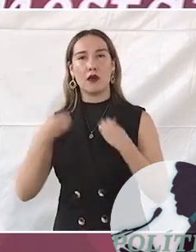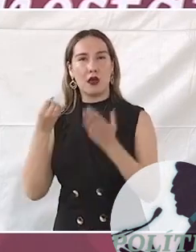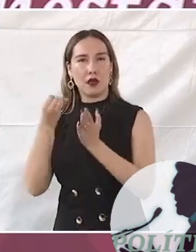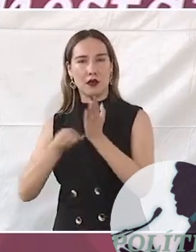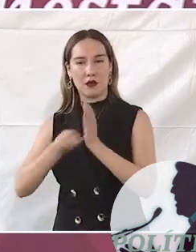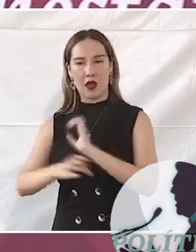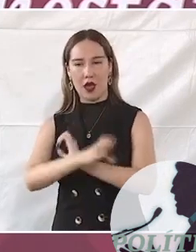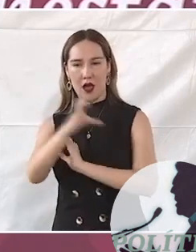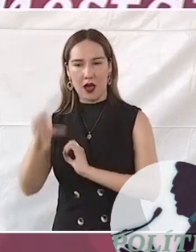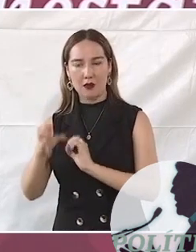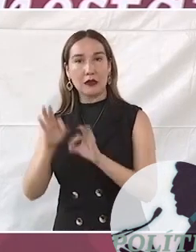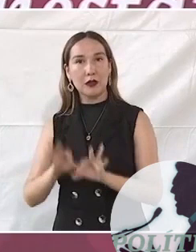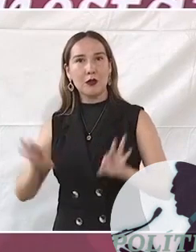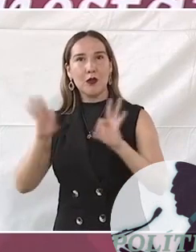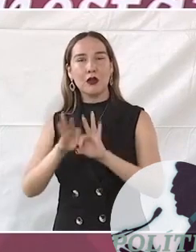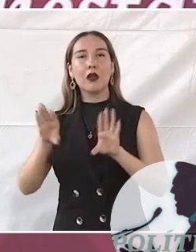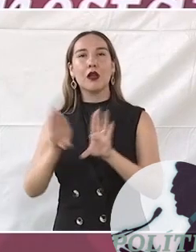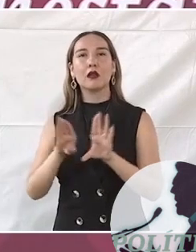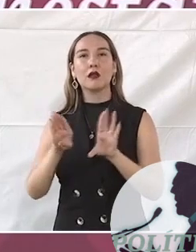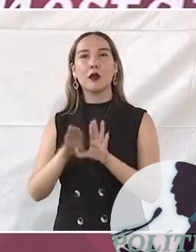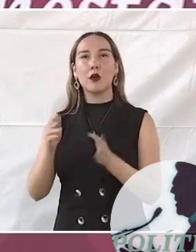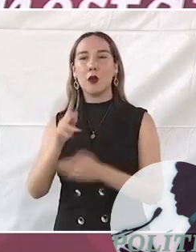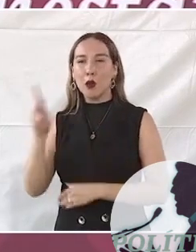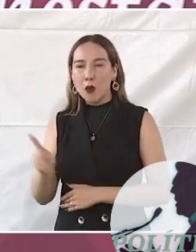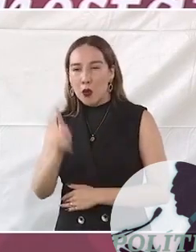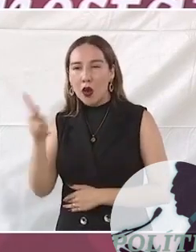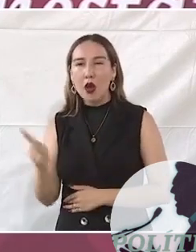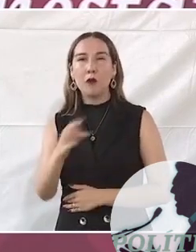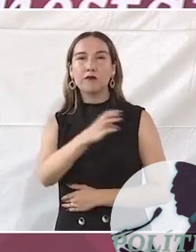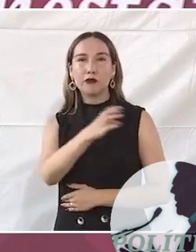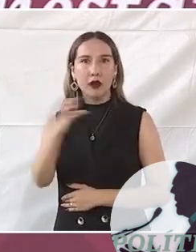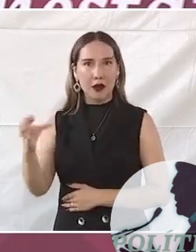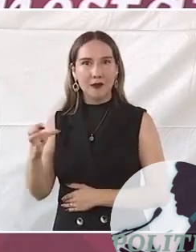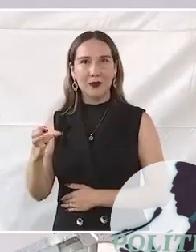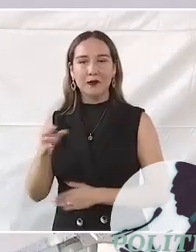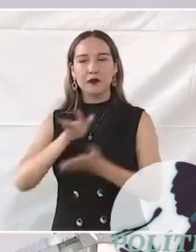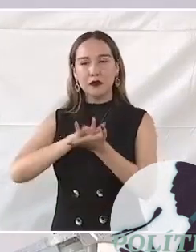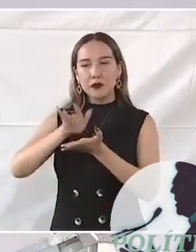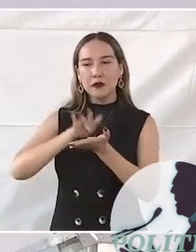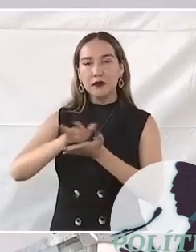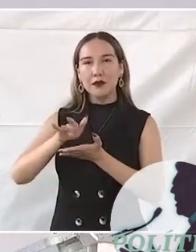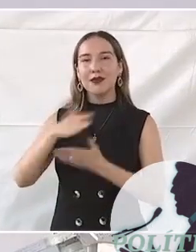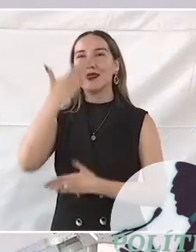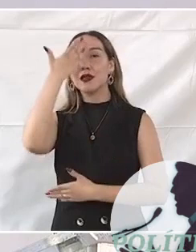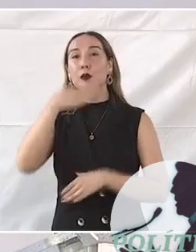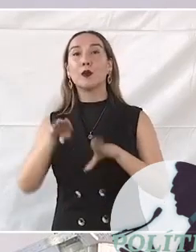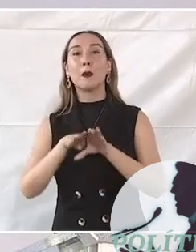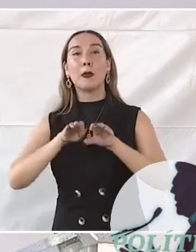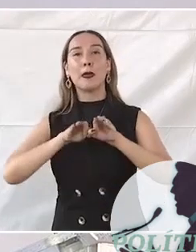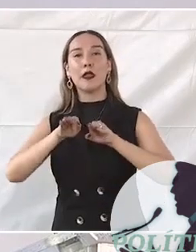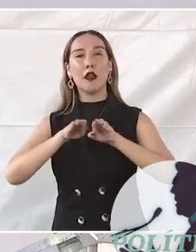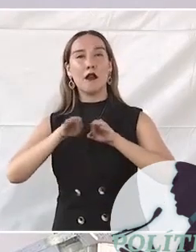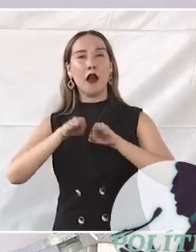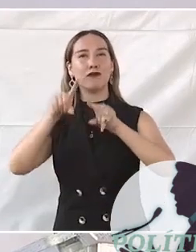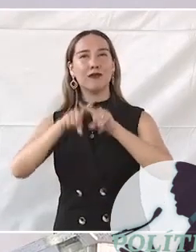la pobreza rural y la degradación ambiental, gracias al trabajo del personal militar especialista en la producción